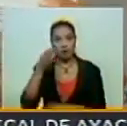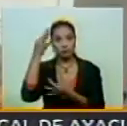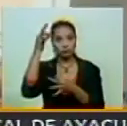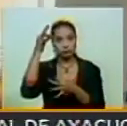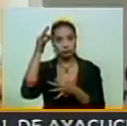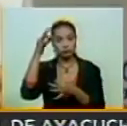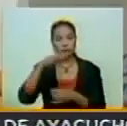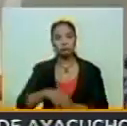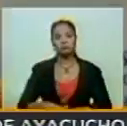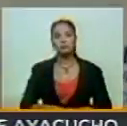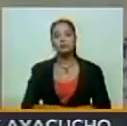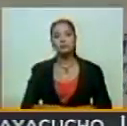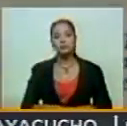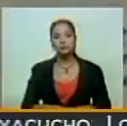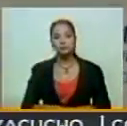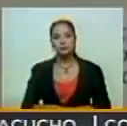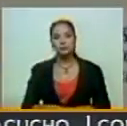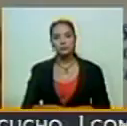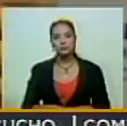del mismo,